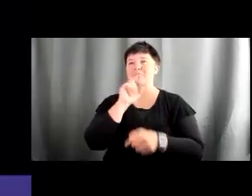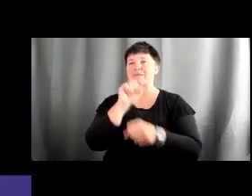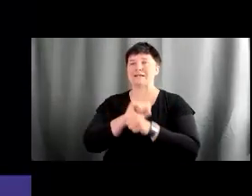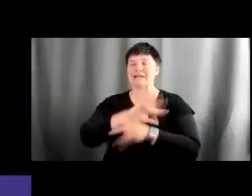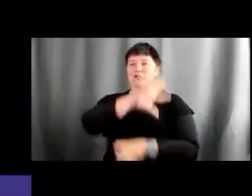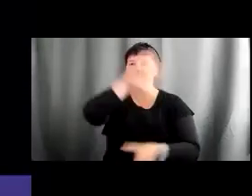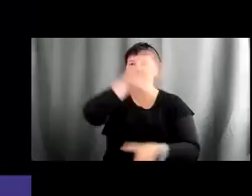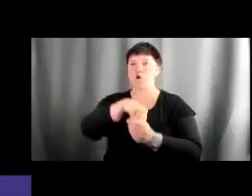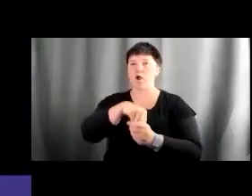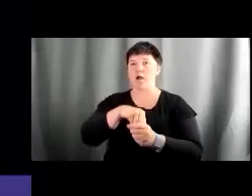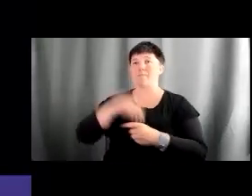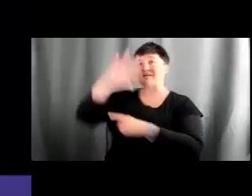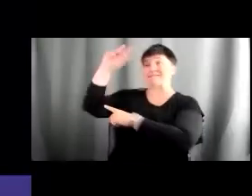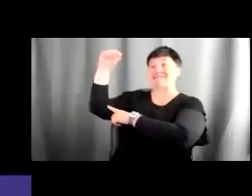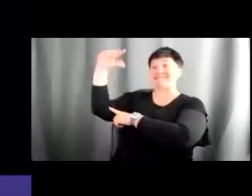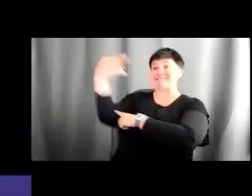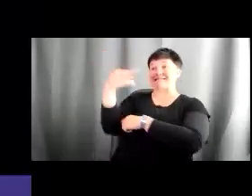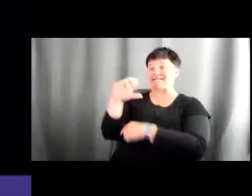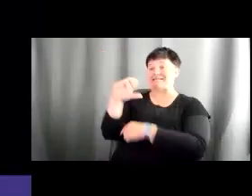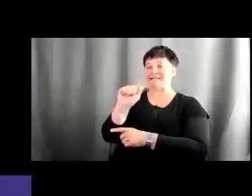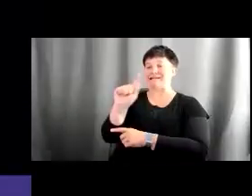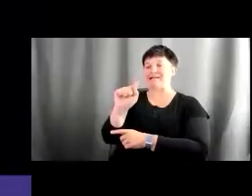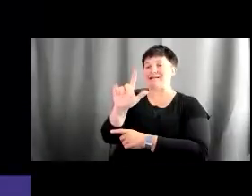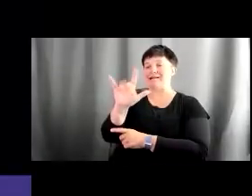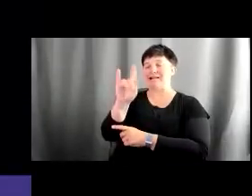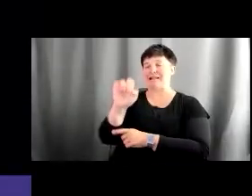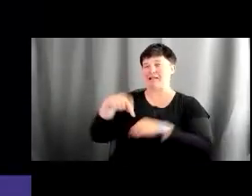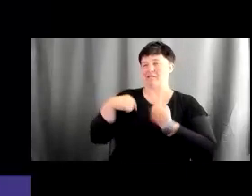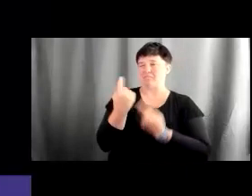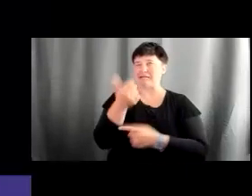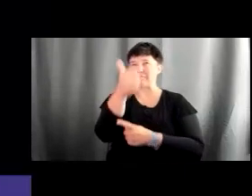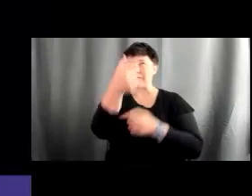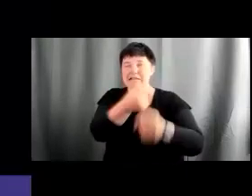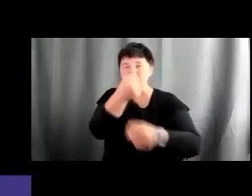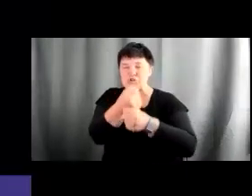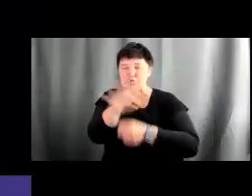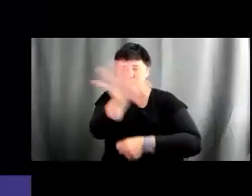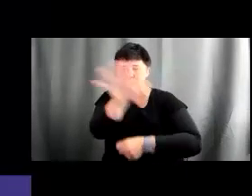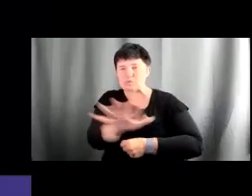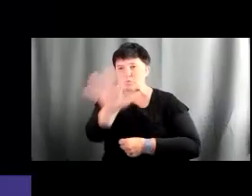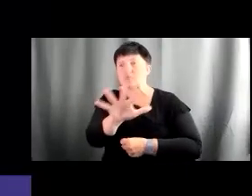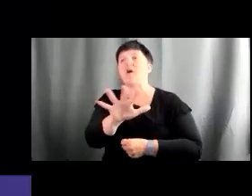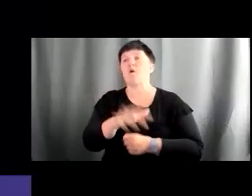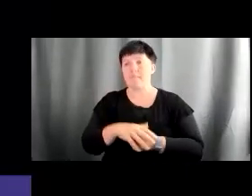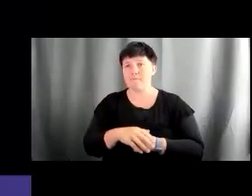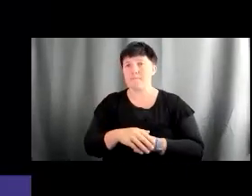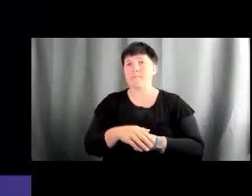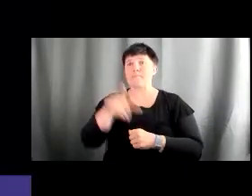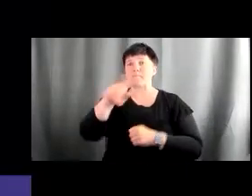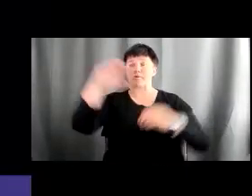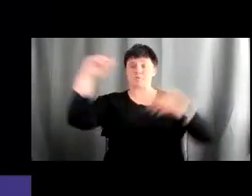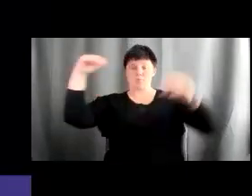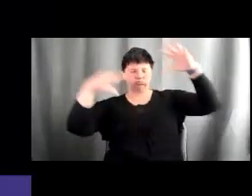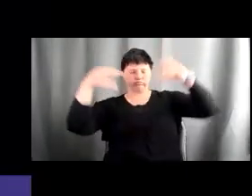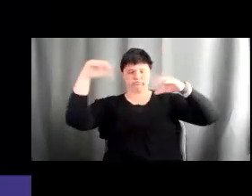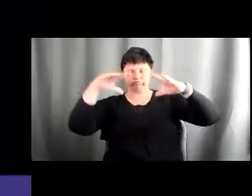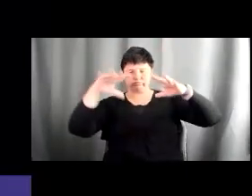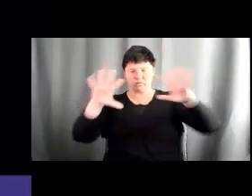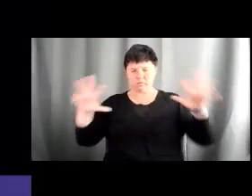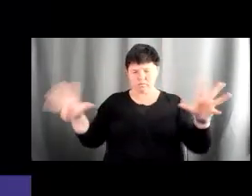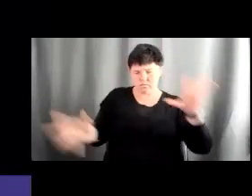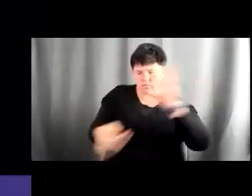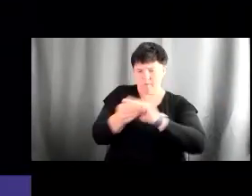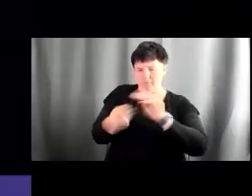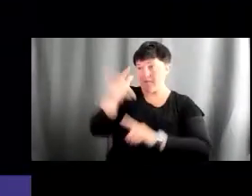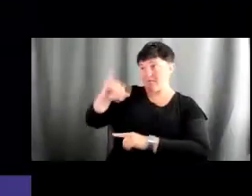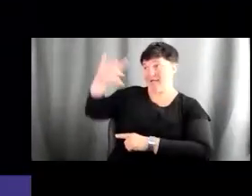los últimos 10 años más o menos, y que suma toda la luz vista desde los satélites en la noche. Entonces,